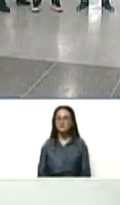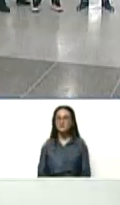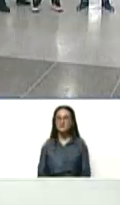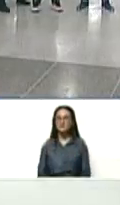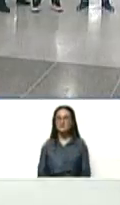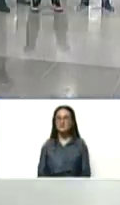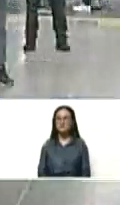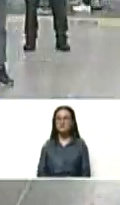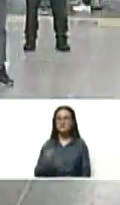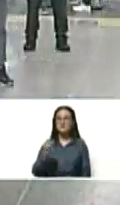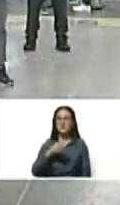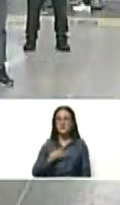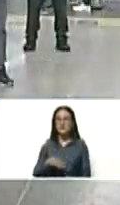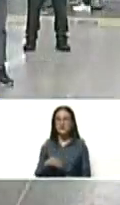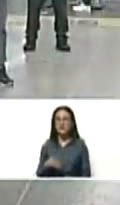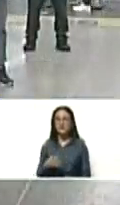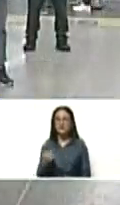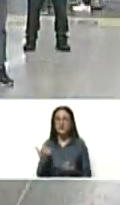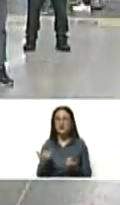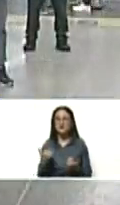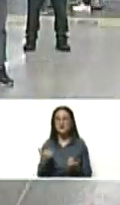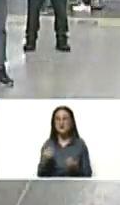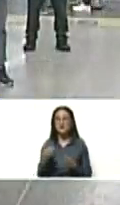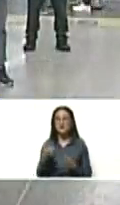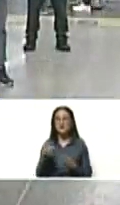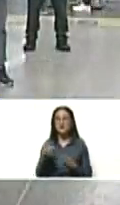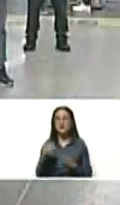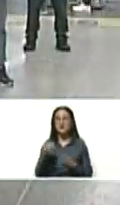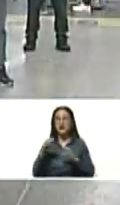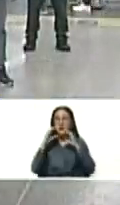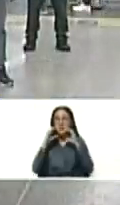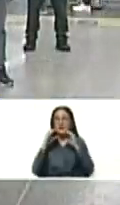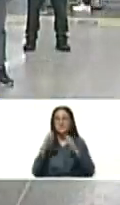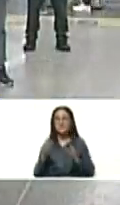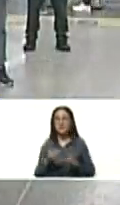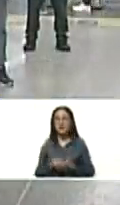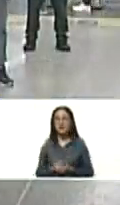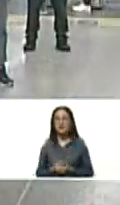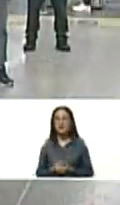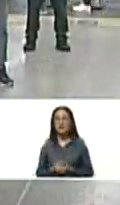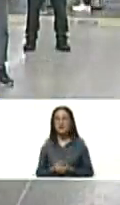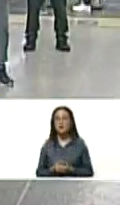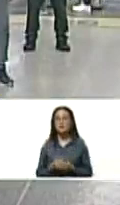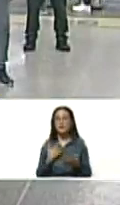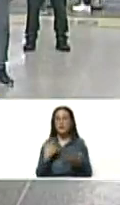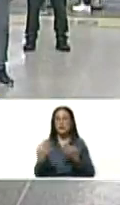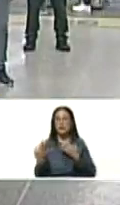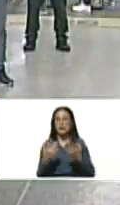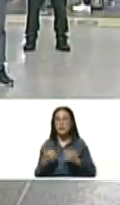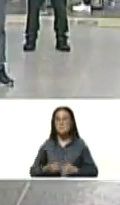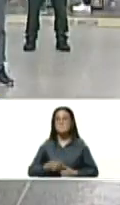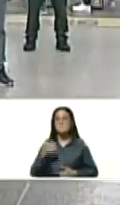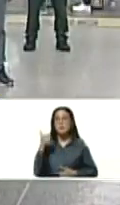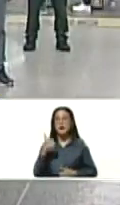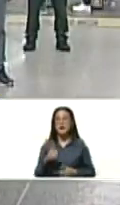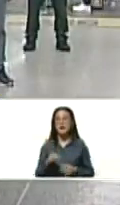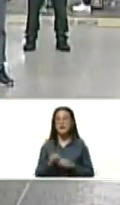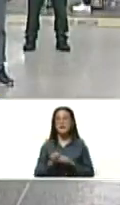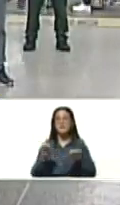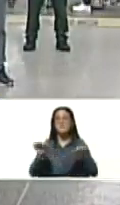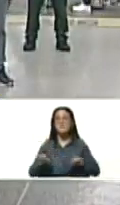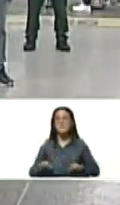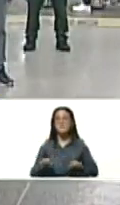Sí, presidente, bueno, estamos aquí en plena estación de Capitolio, una de las estaciones más transitadas del sistema